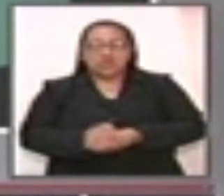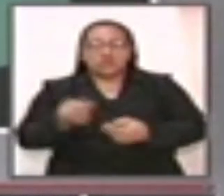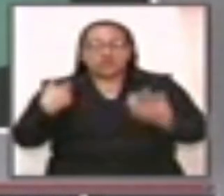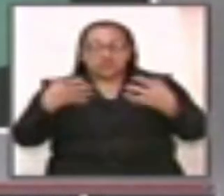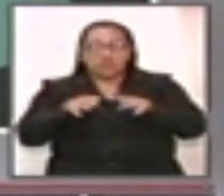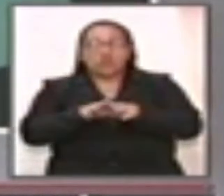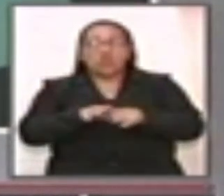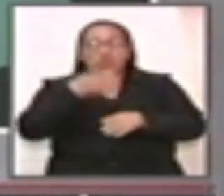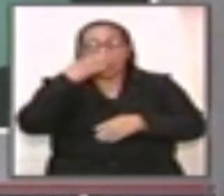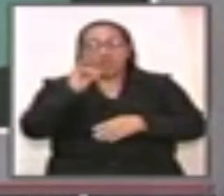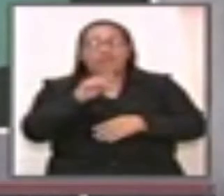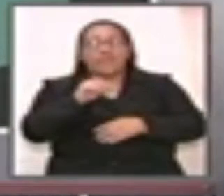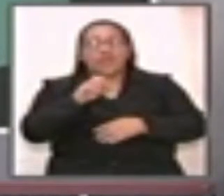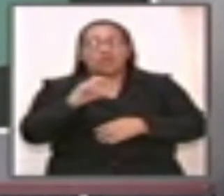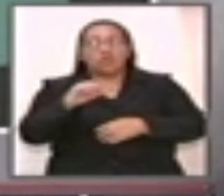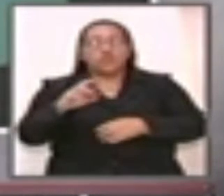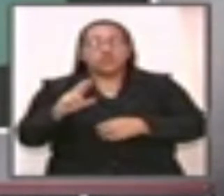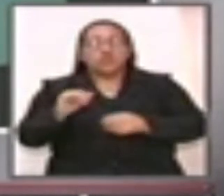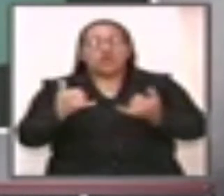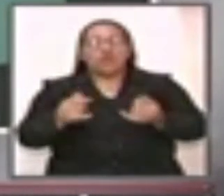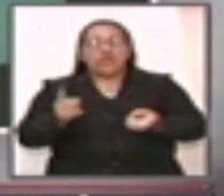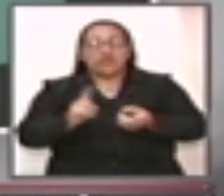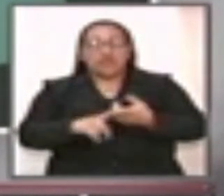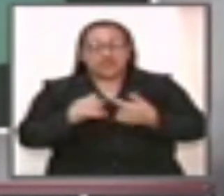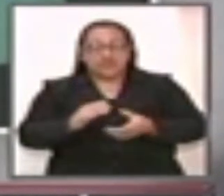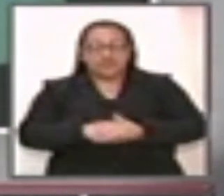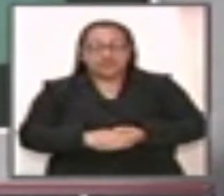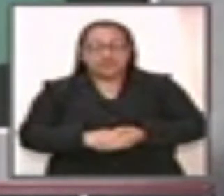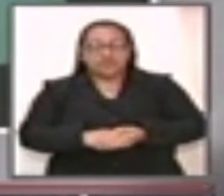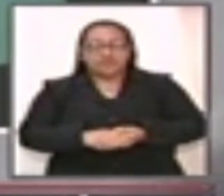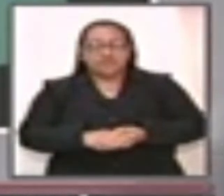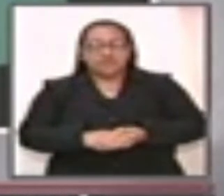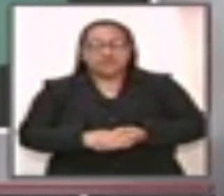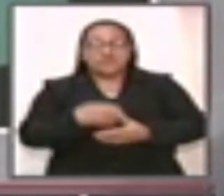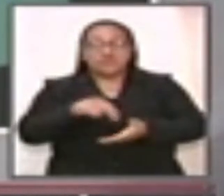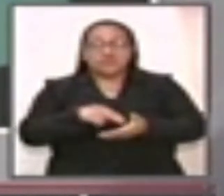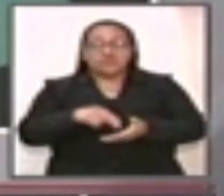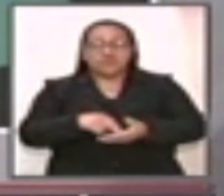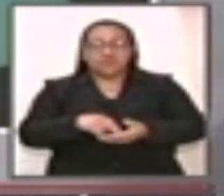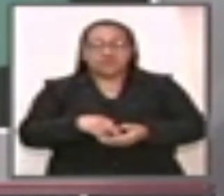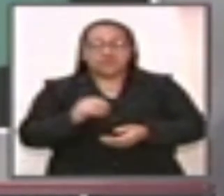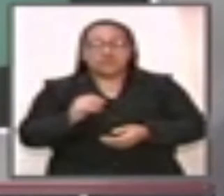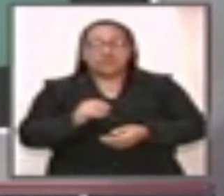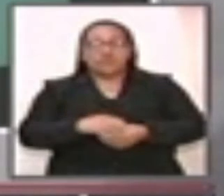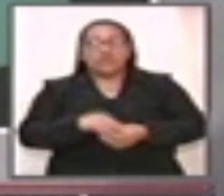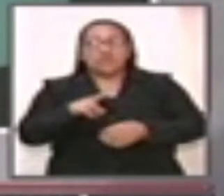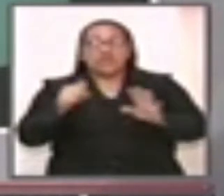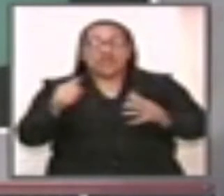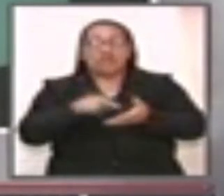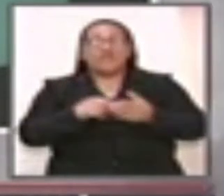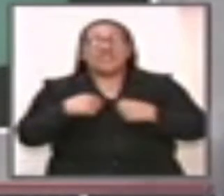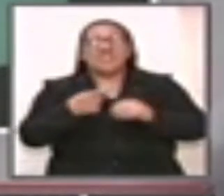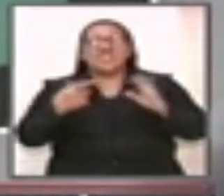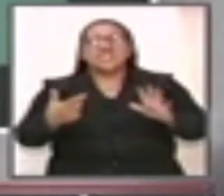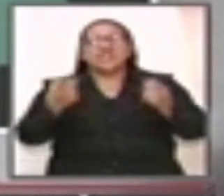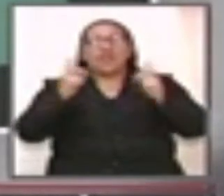y Mercosur. Al momento actual, es decir, a la fecha de noviembre, del 26 de noviembre, tenemos